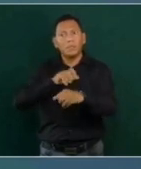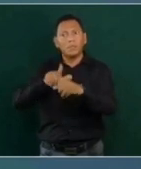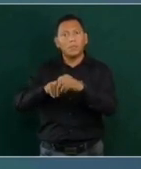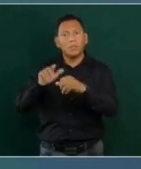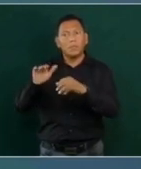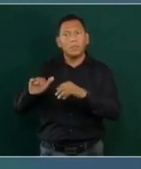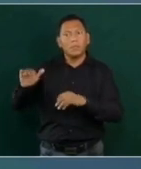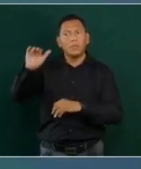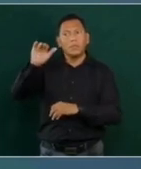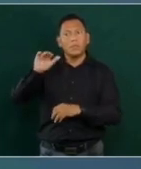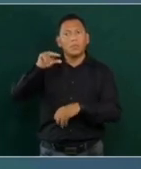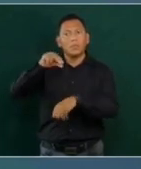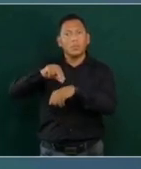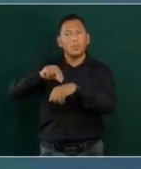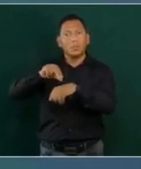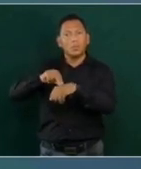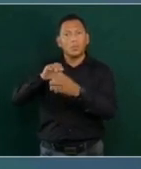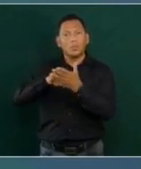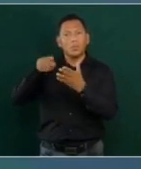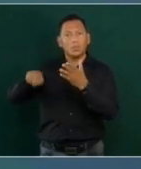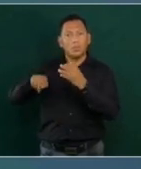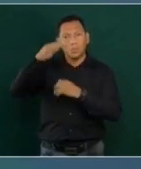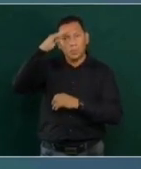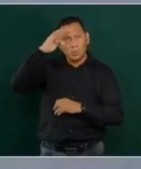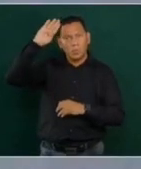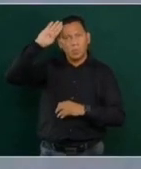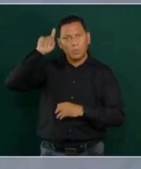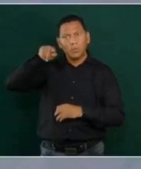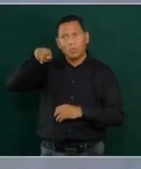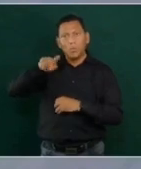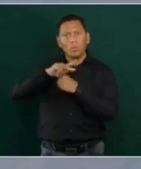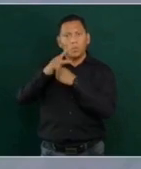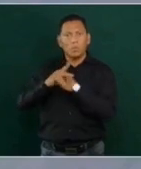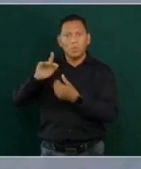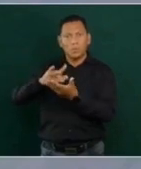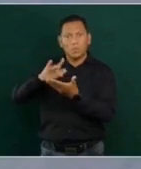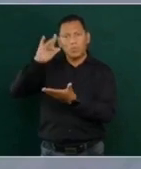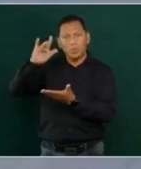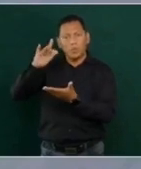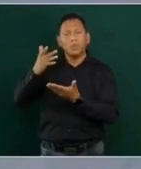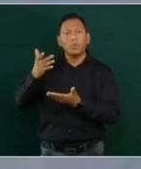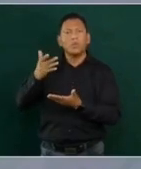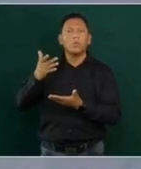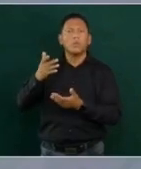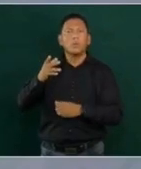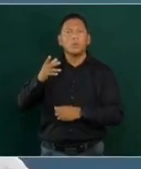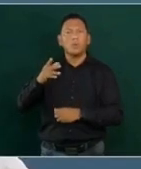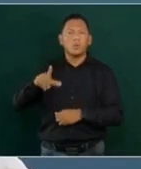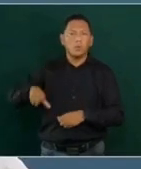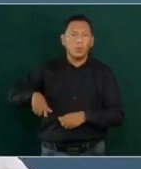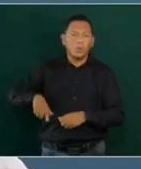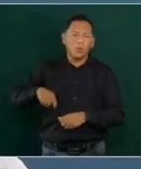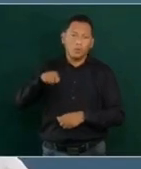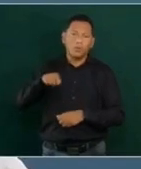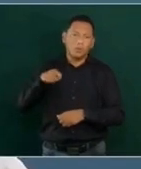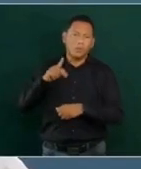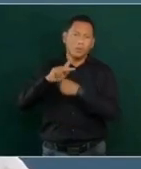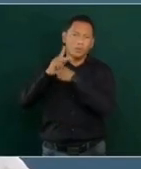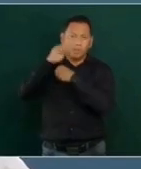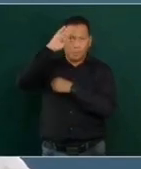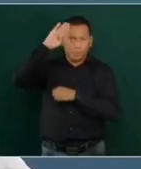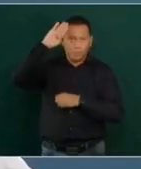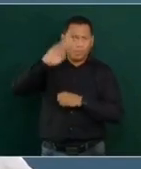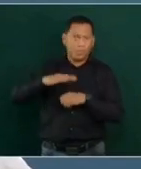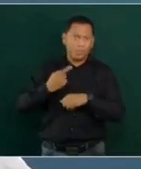en particular de Cuba, que le agradecemos mucho al pueblo, al gobierno cubano, porque ya